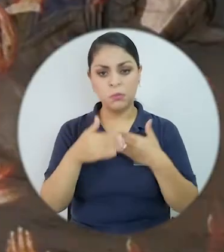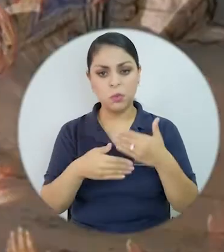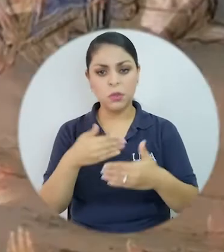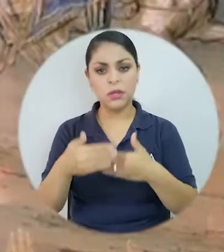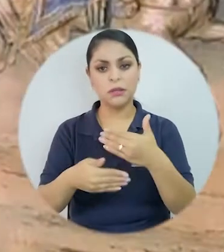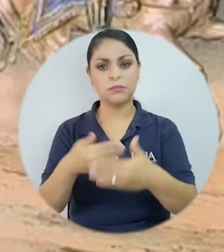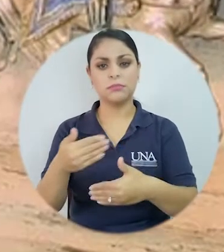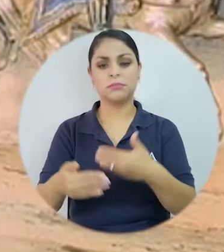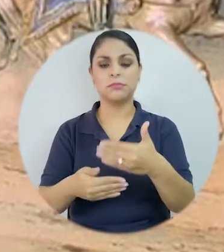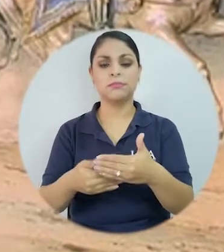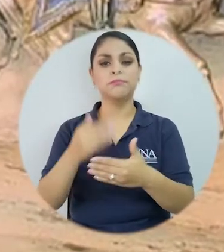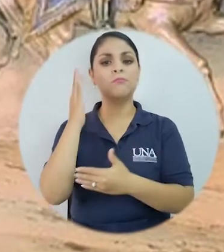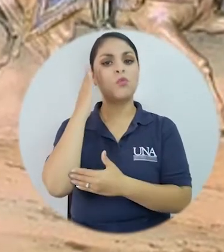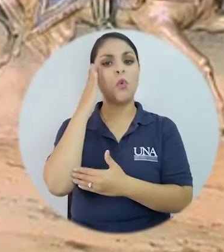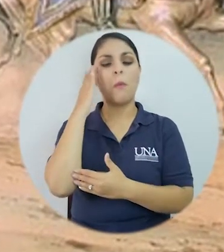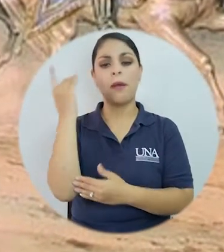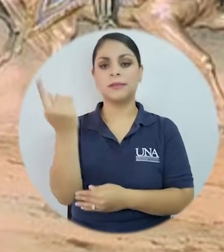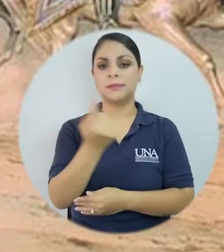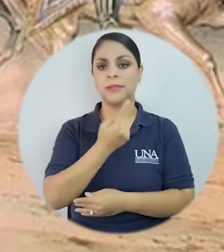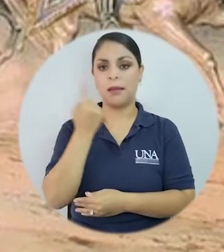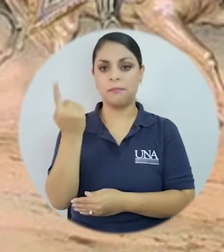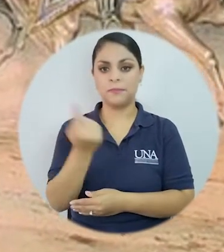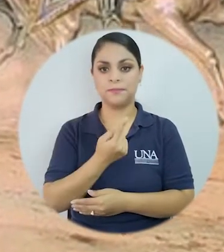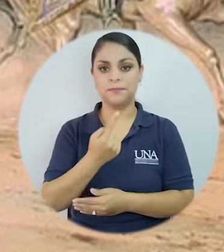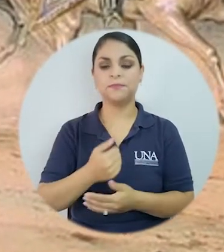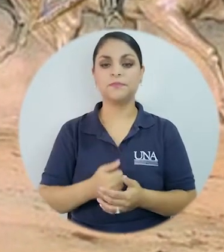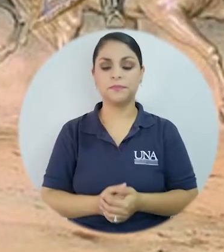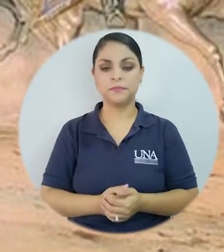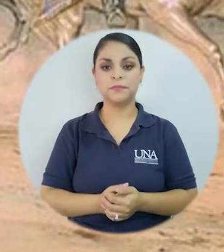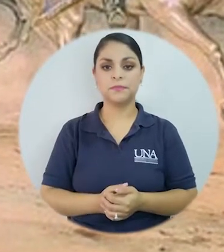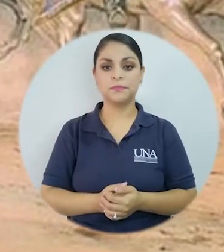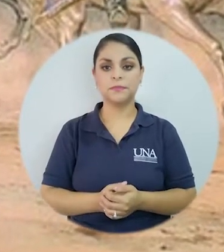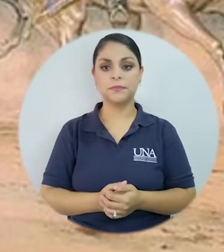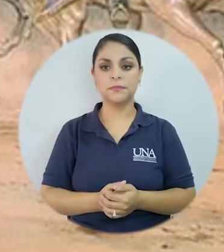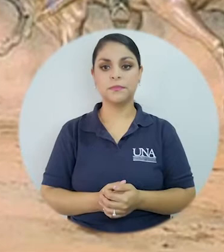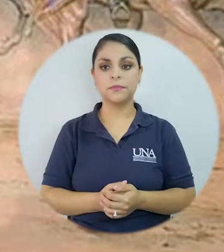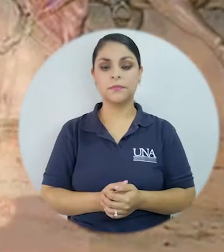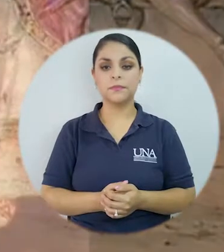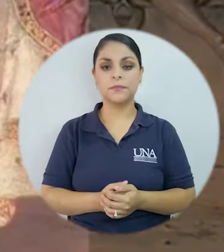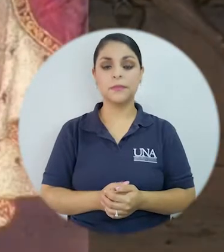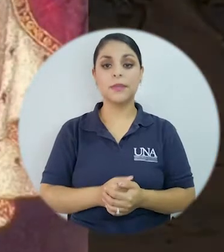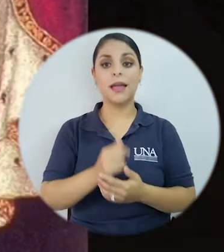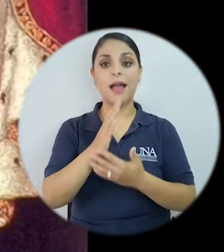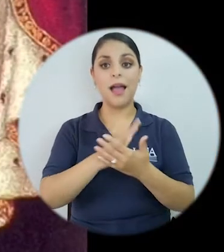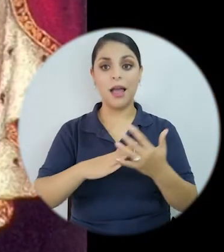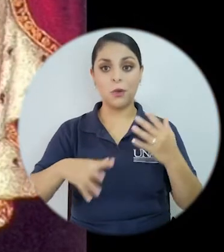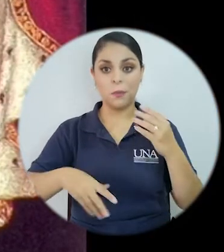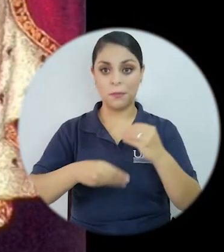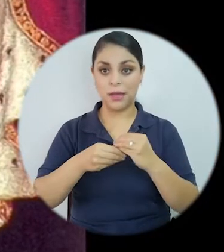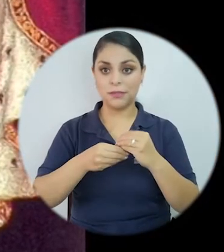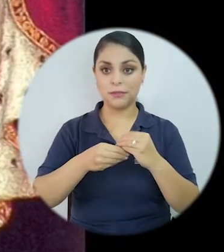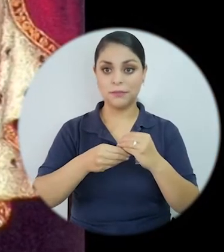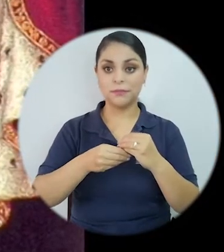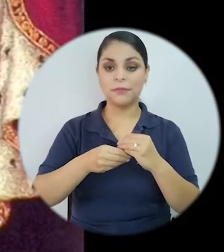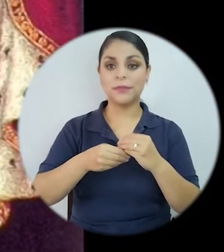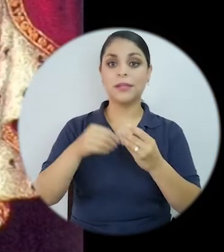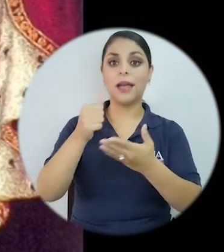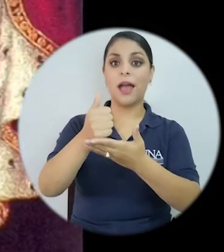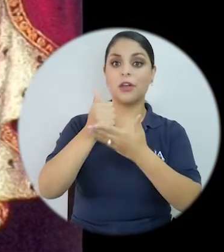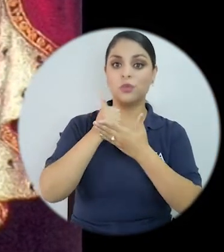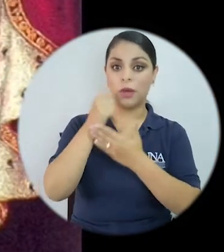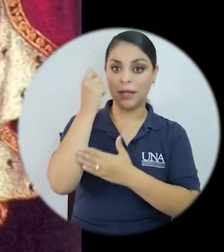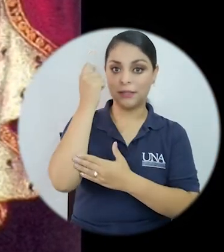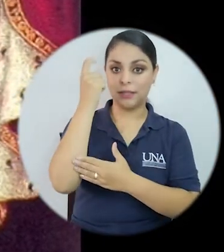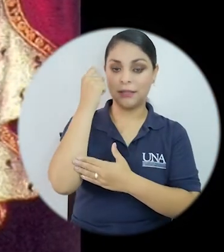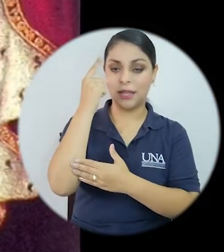progreso nos preocupó siempre. Otra cosa que nos ayuda a entendernos, pero antes